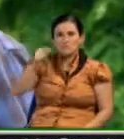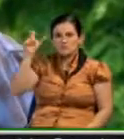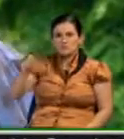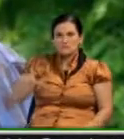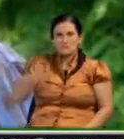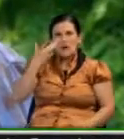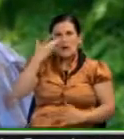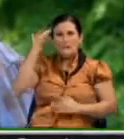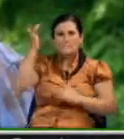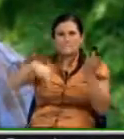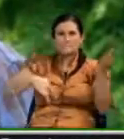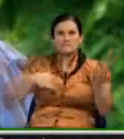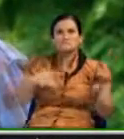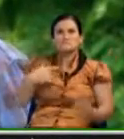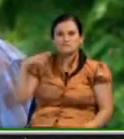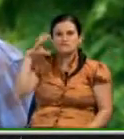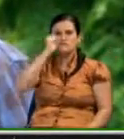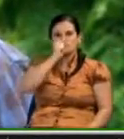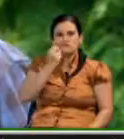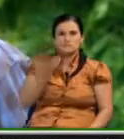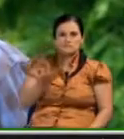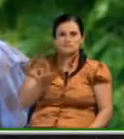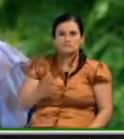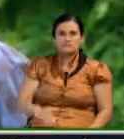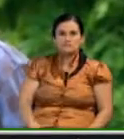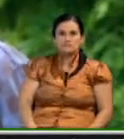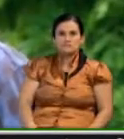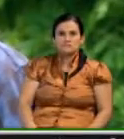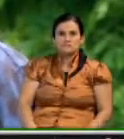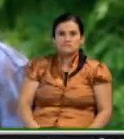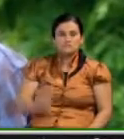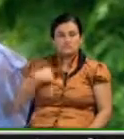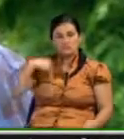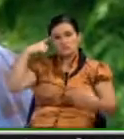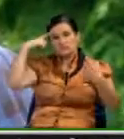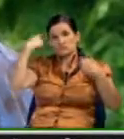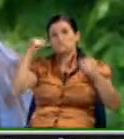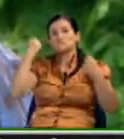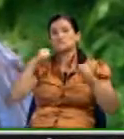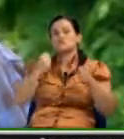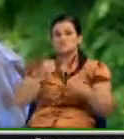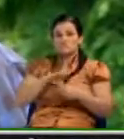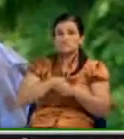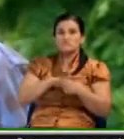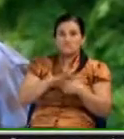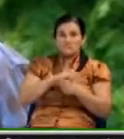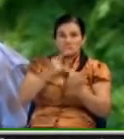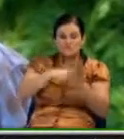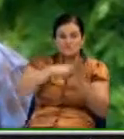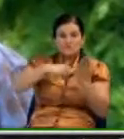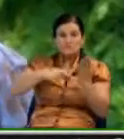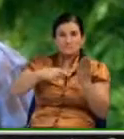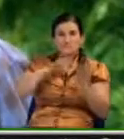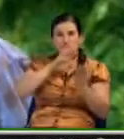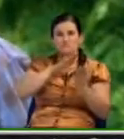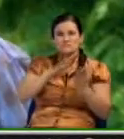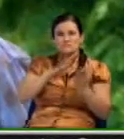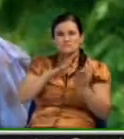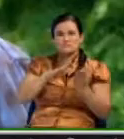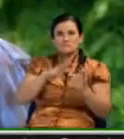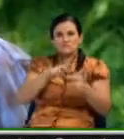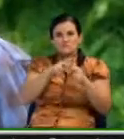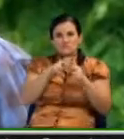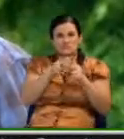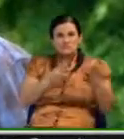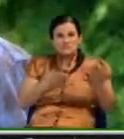todas luces se puede ver y me preocupa esta situación. Este contrato de prestación de servicios